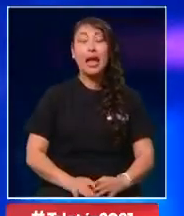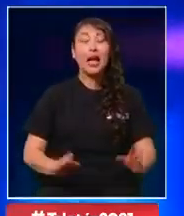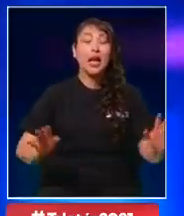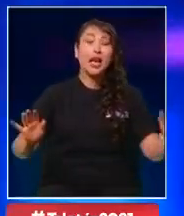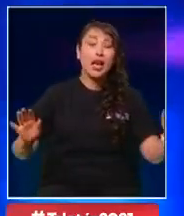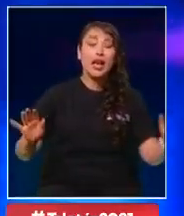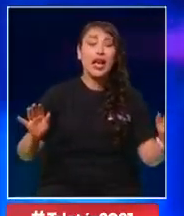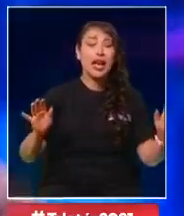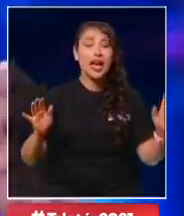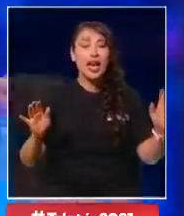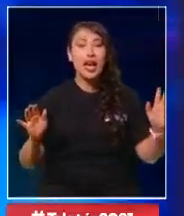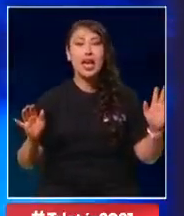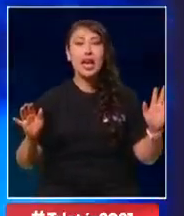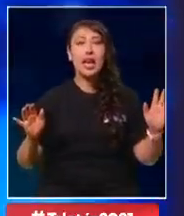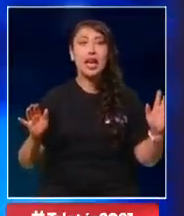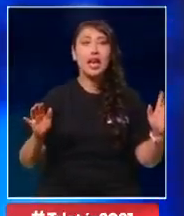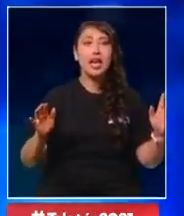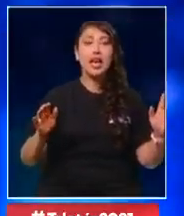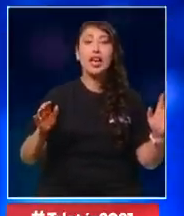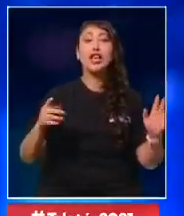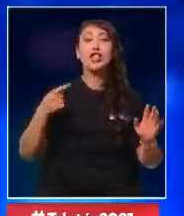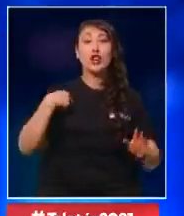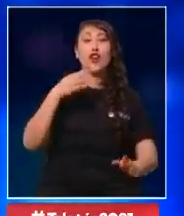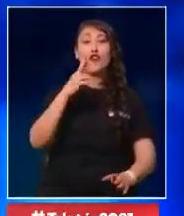bueno, soy Brereton,